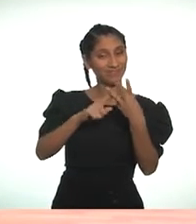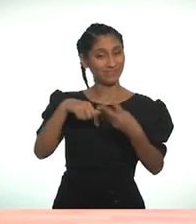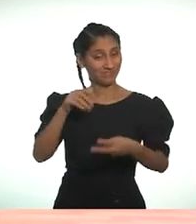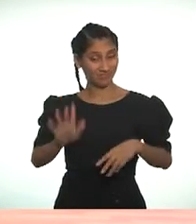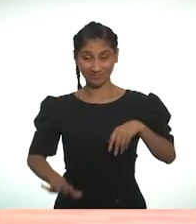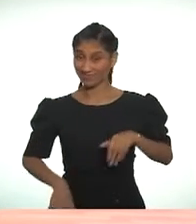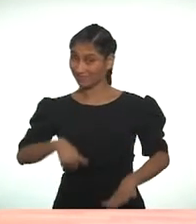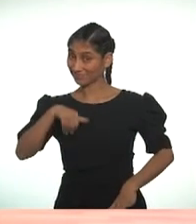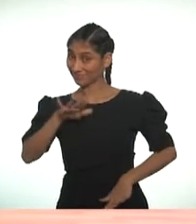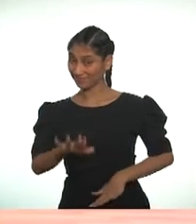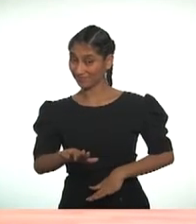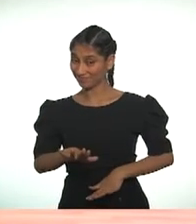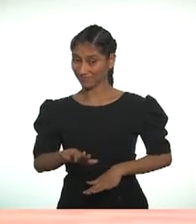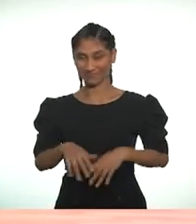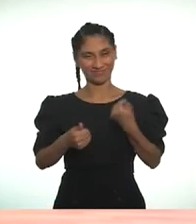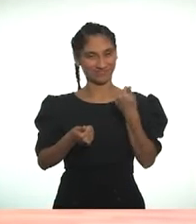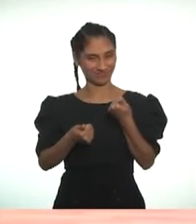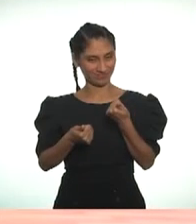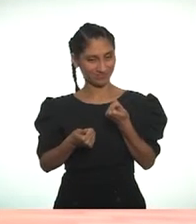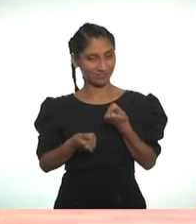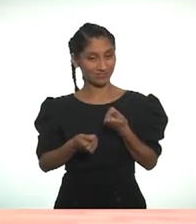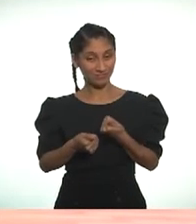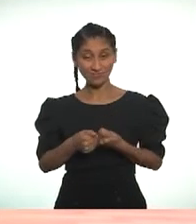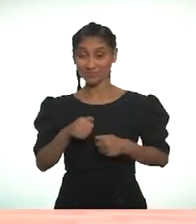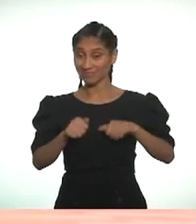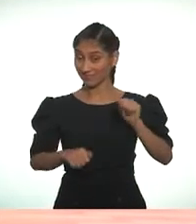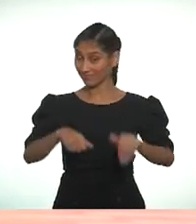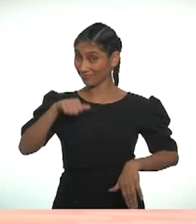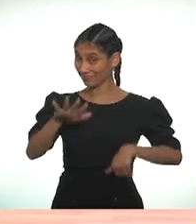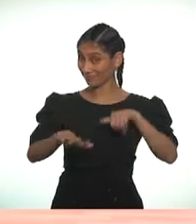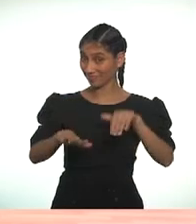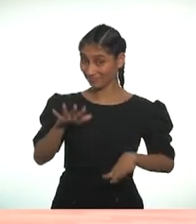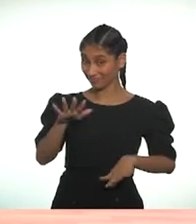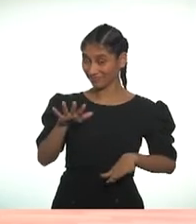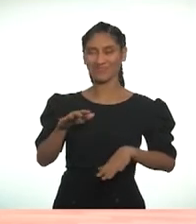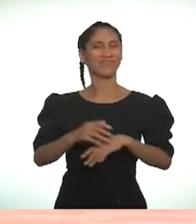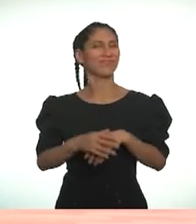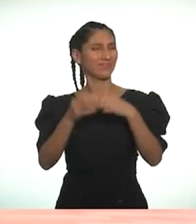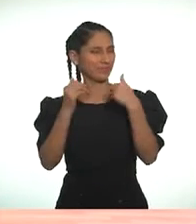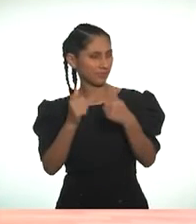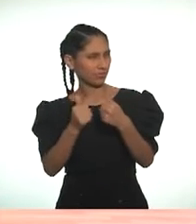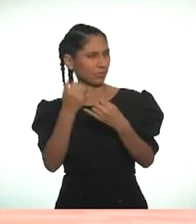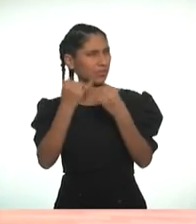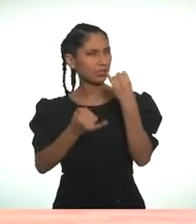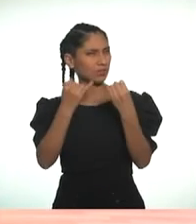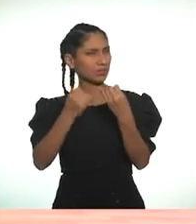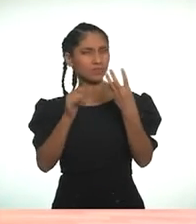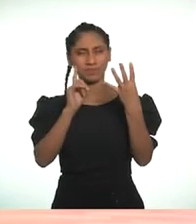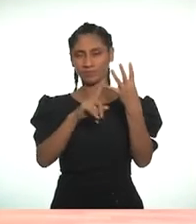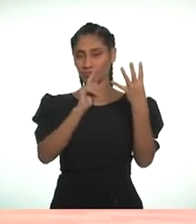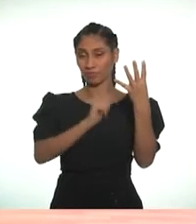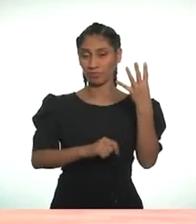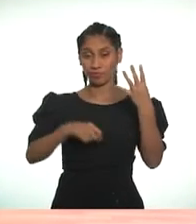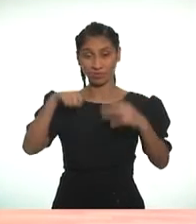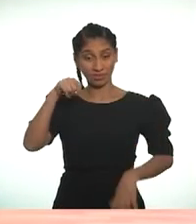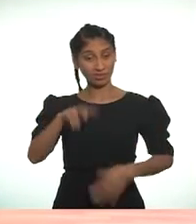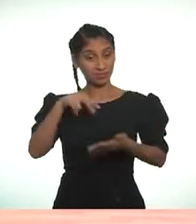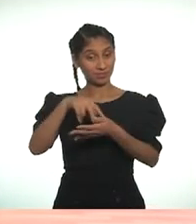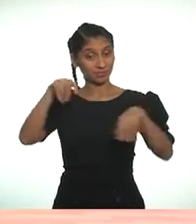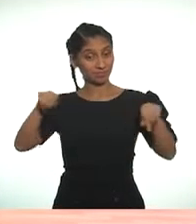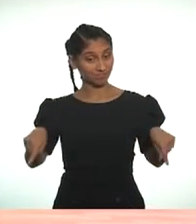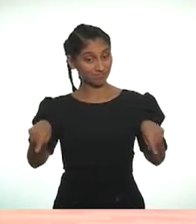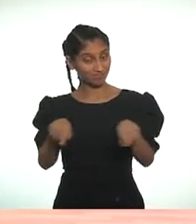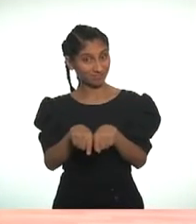tercera, sí señor. Repítelo conmigo, sí señor. Y la última,